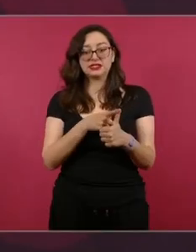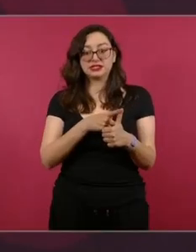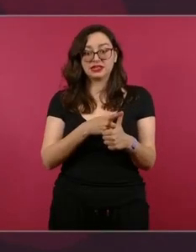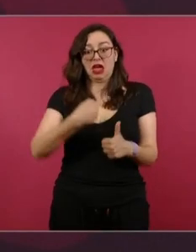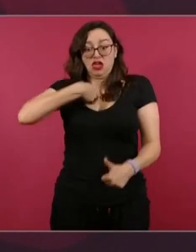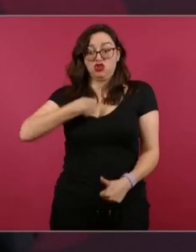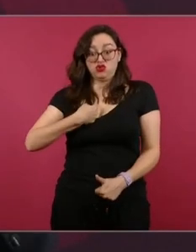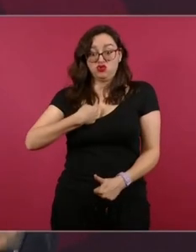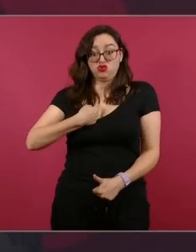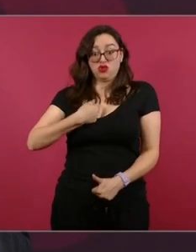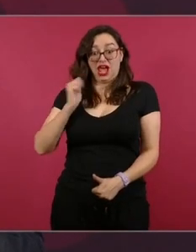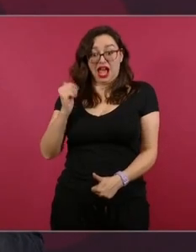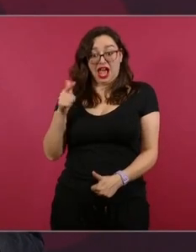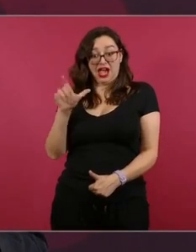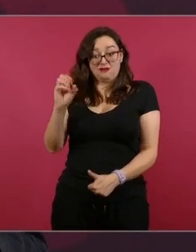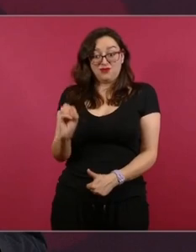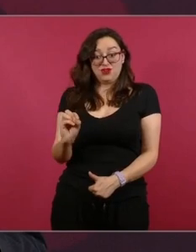llegaban a mí.